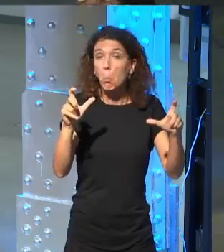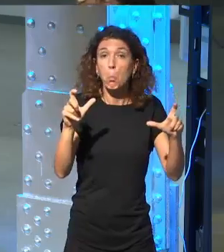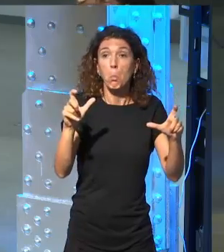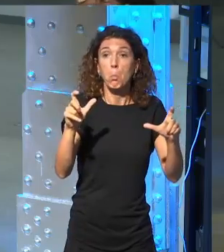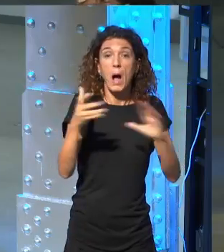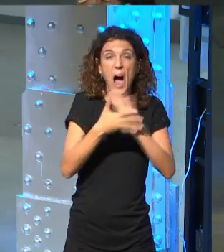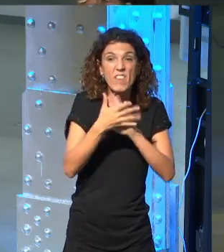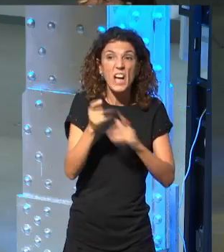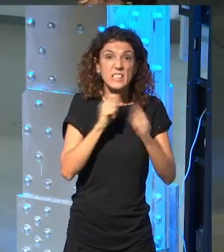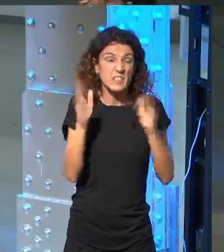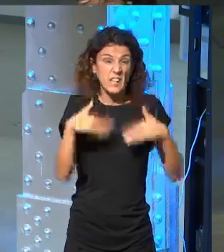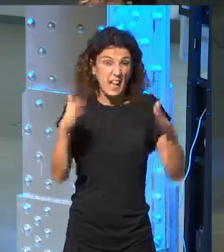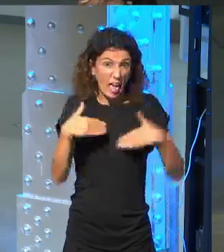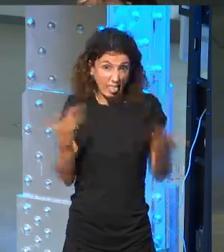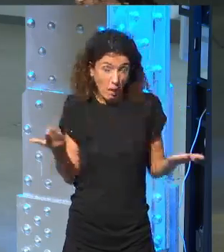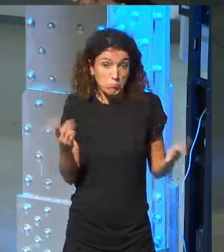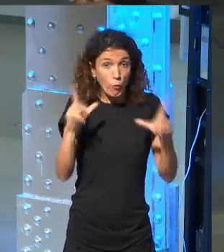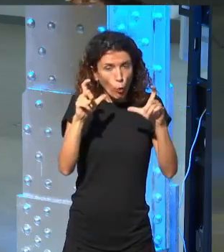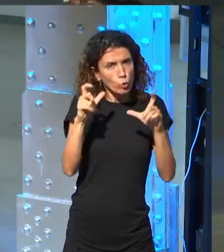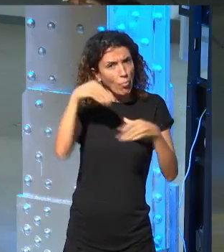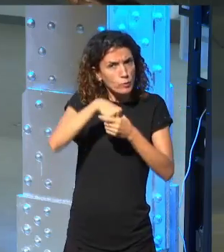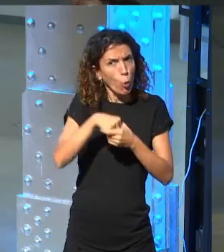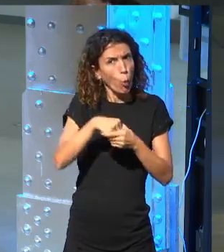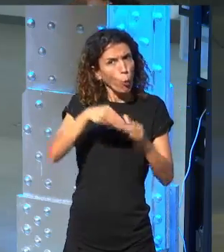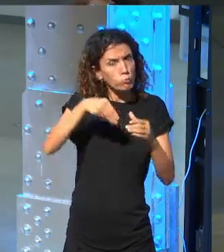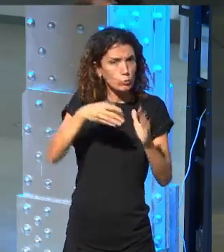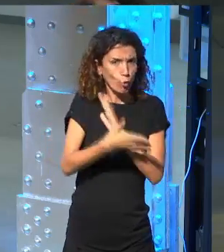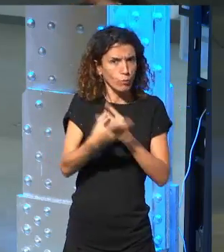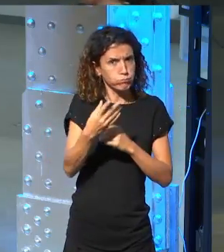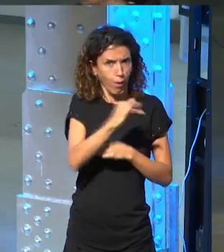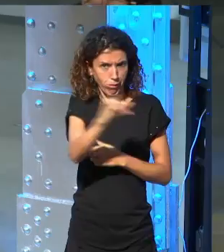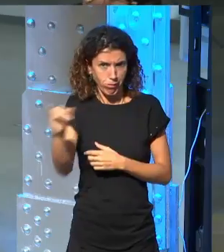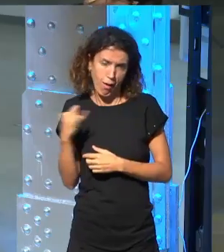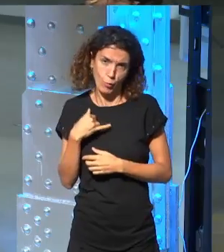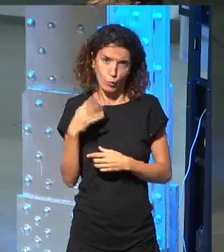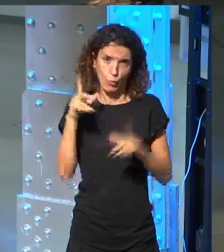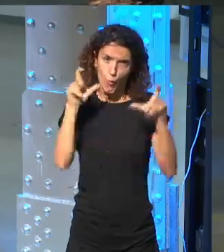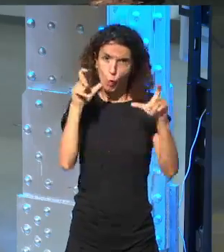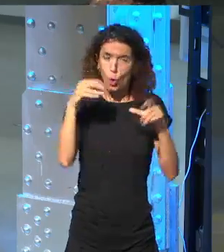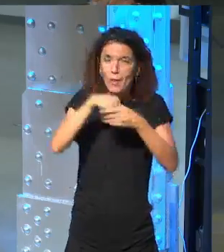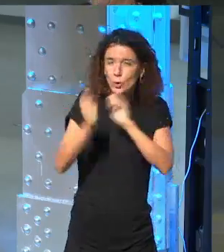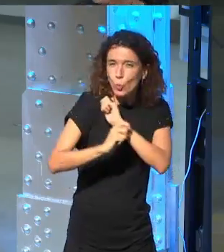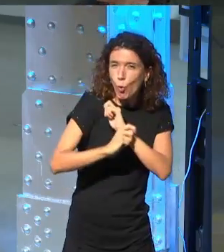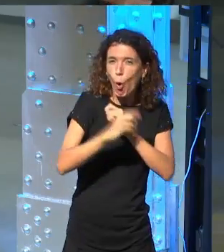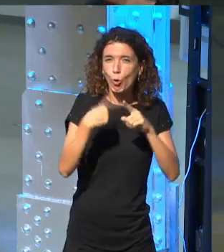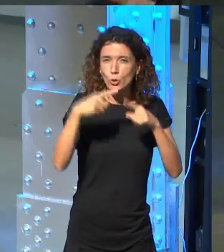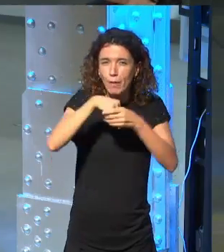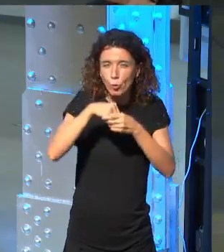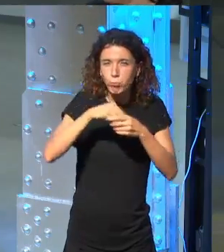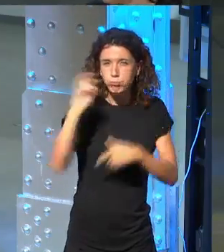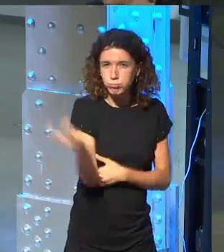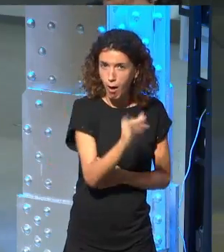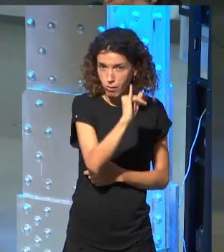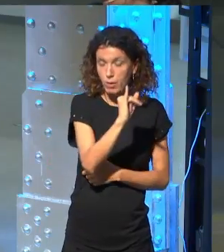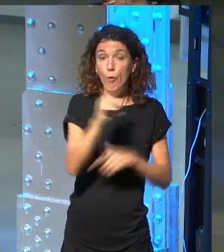no hemos hablado en ninguna entrevista ni nada, pero tiene su cosa. Hay dos árboles. Esta foto hay claves en la foto.